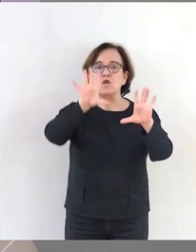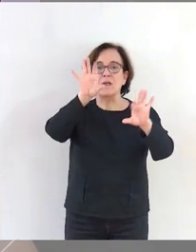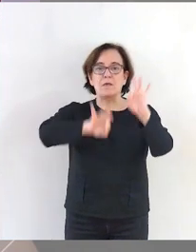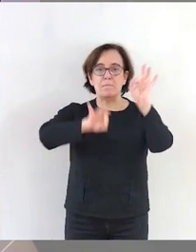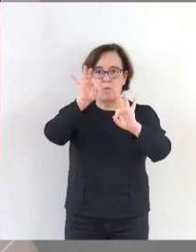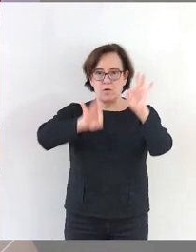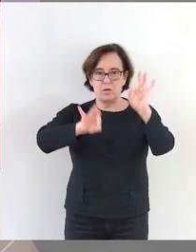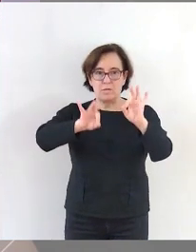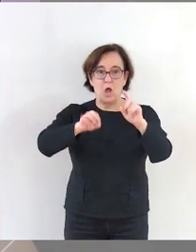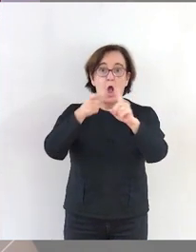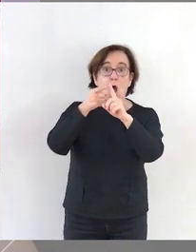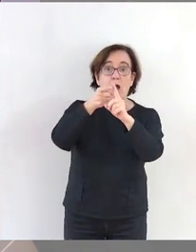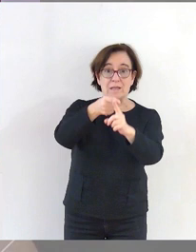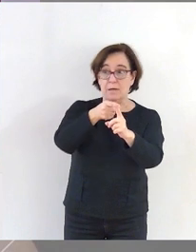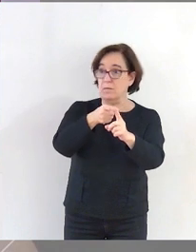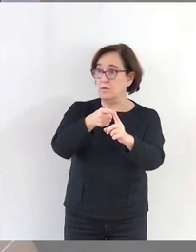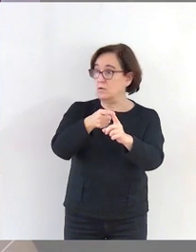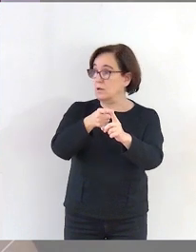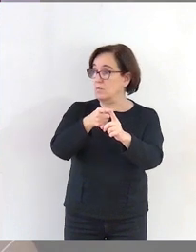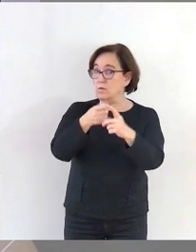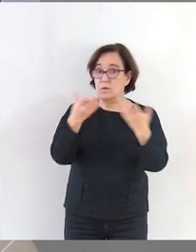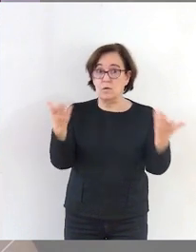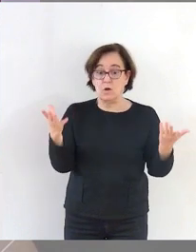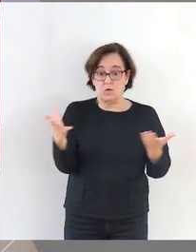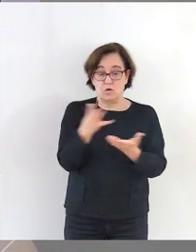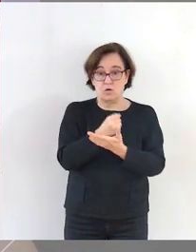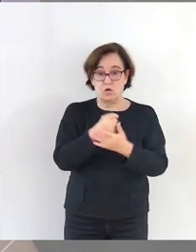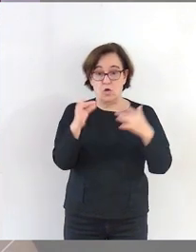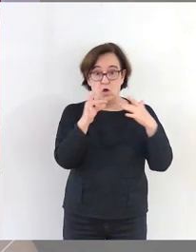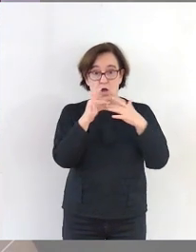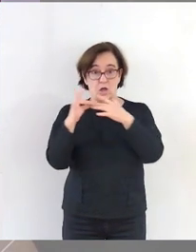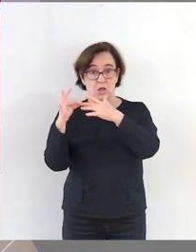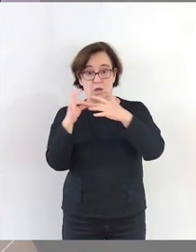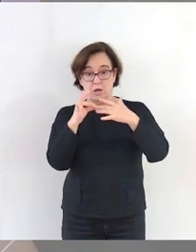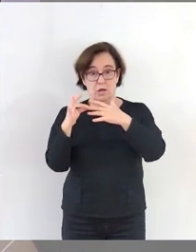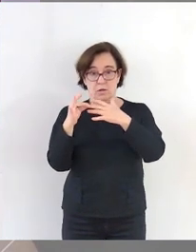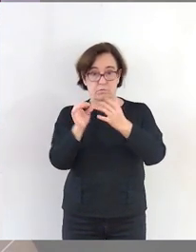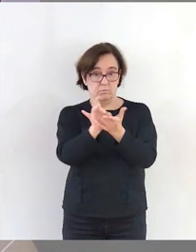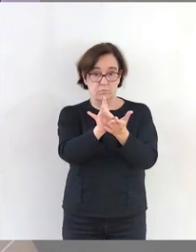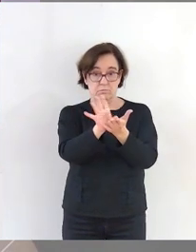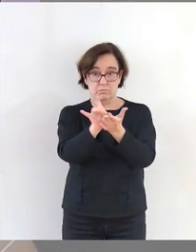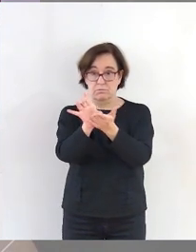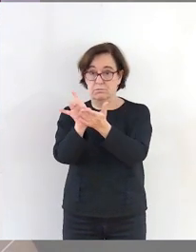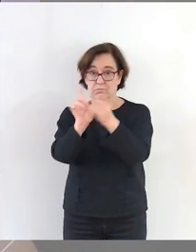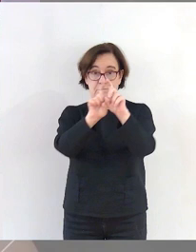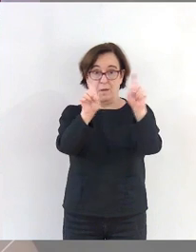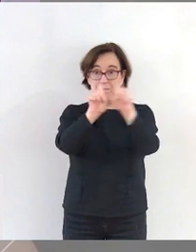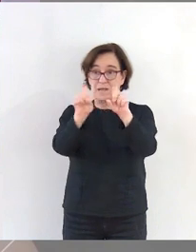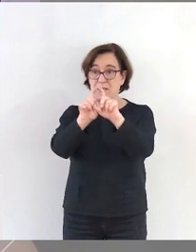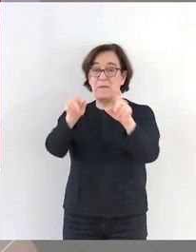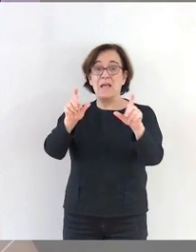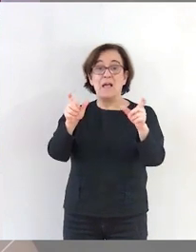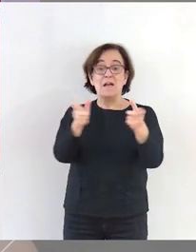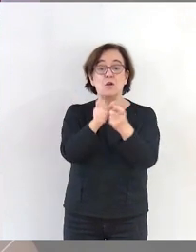10% de los objetivos probablemente todos los dirigentes serían echados de esa empresa Pero la reunión